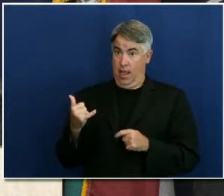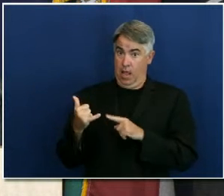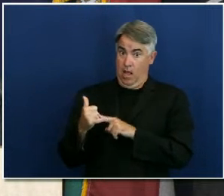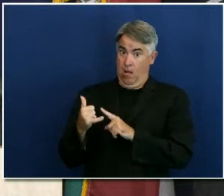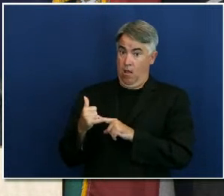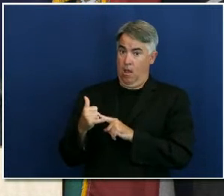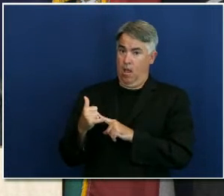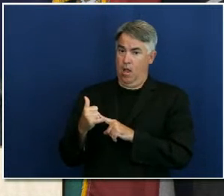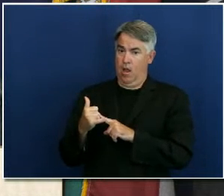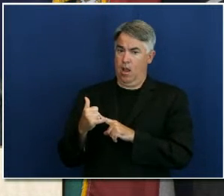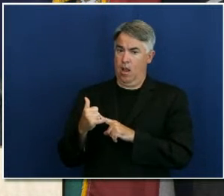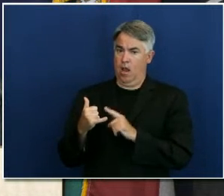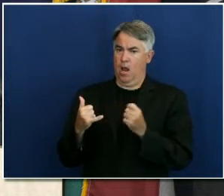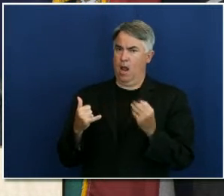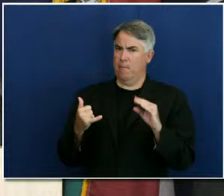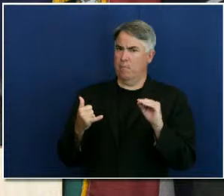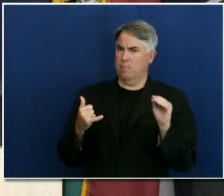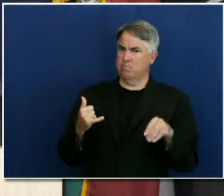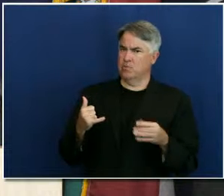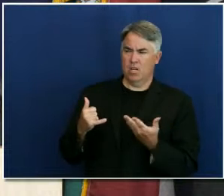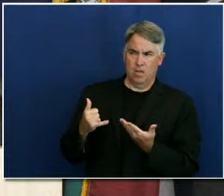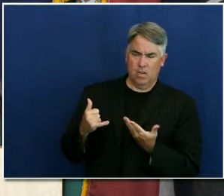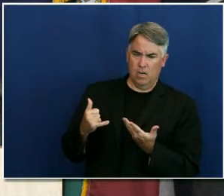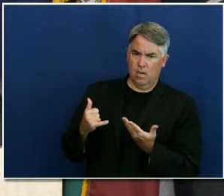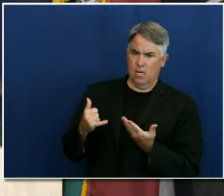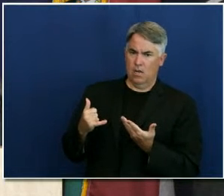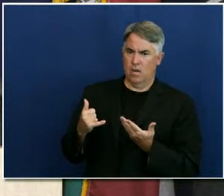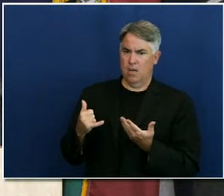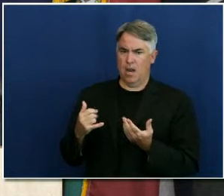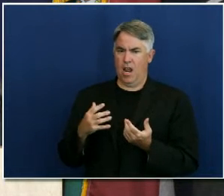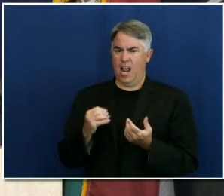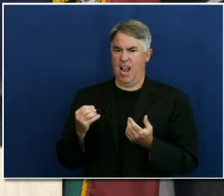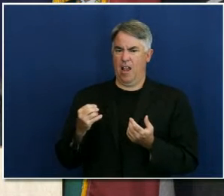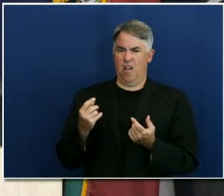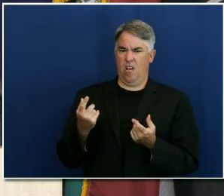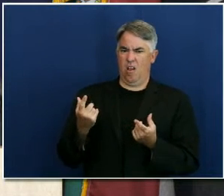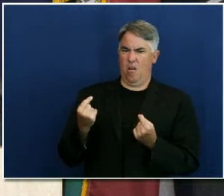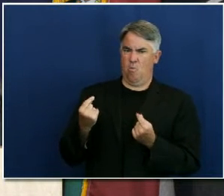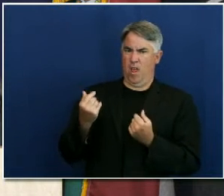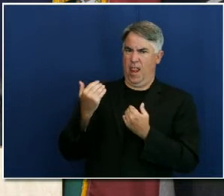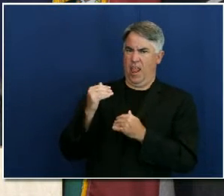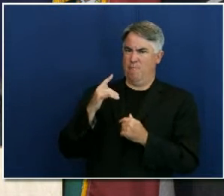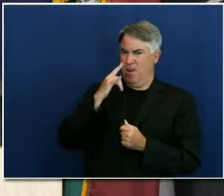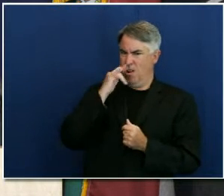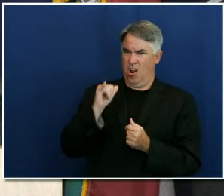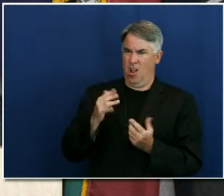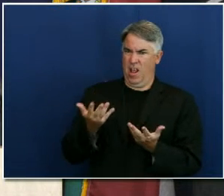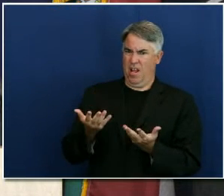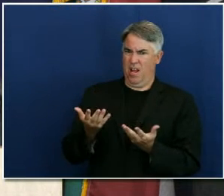the county once the state lifts most COVID-related limitations on June 15th?